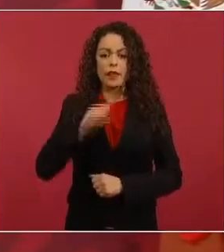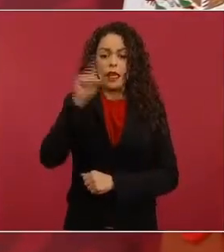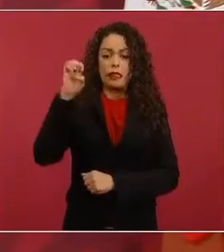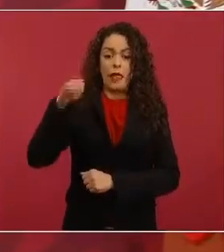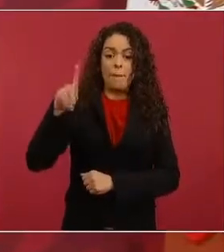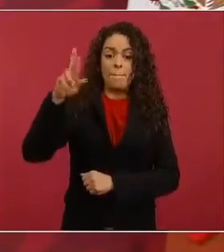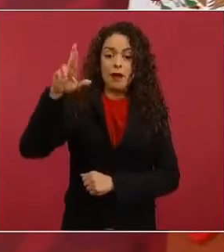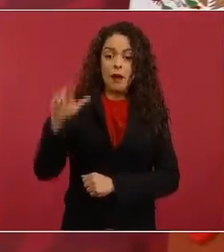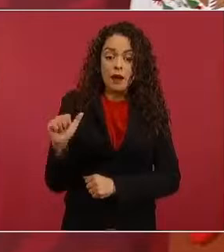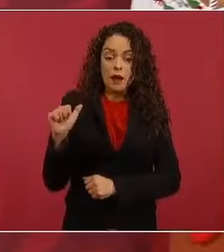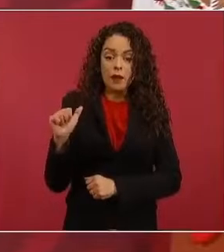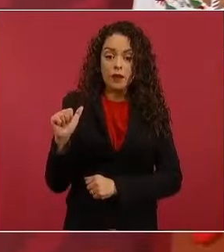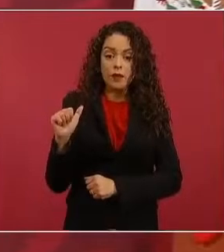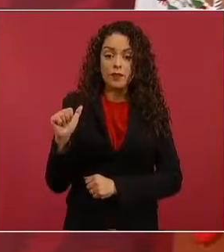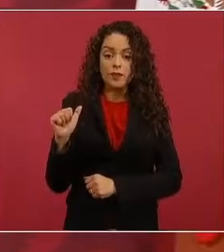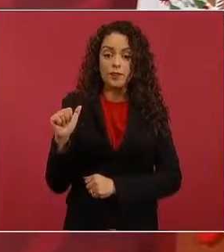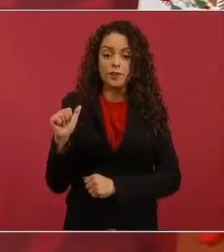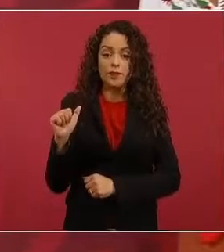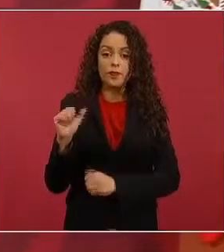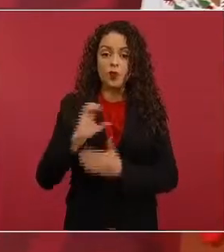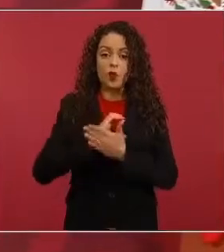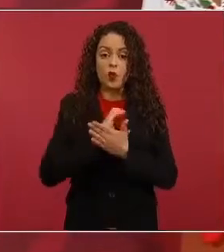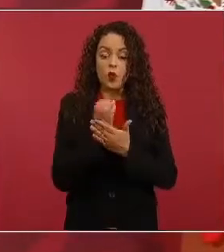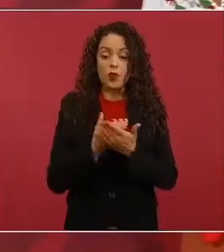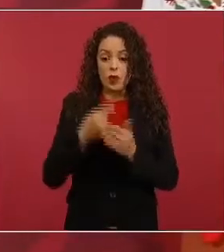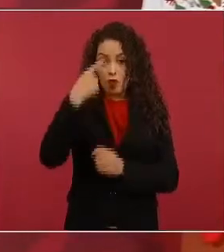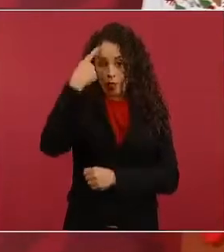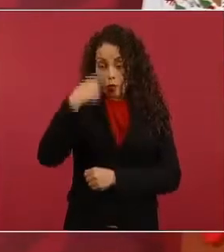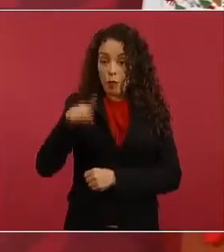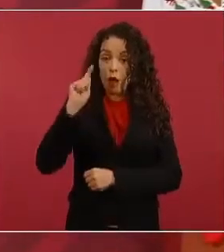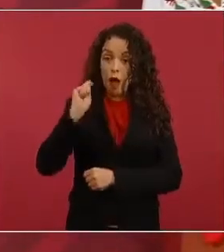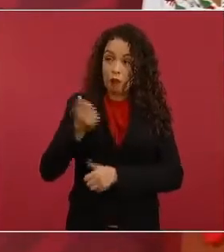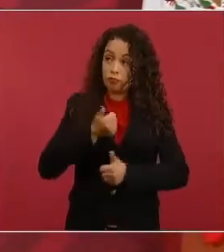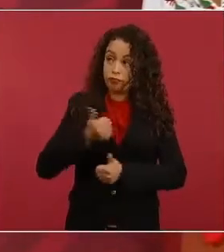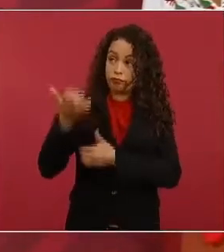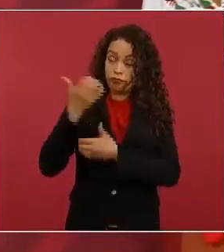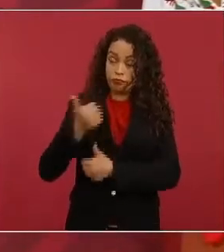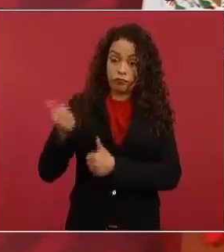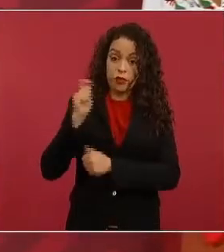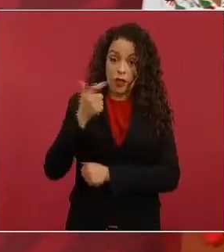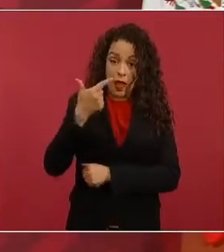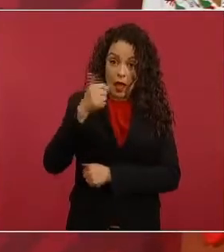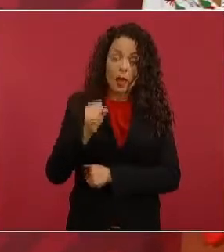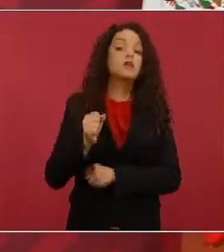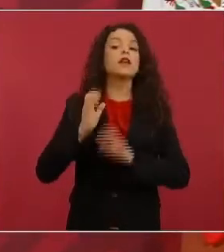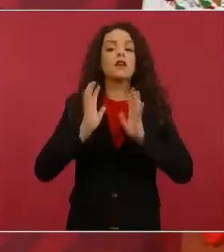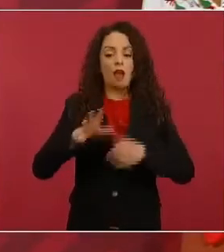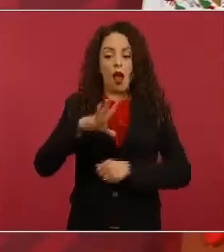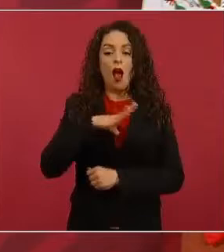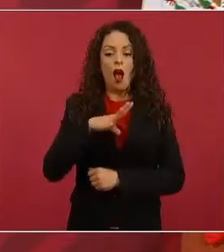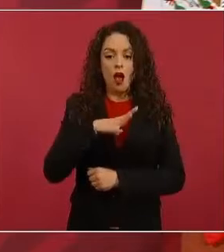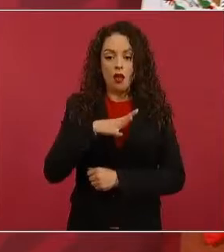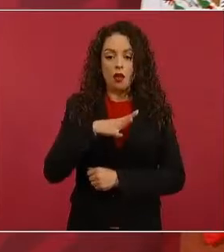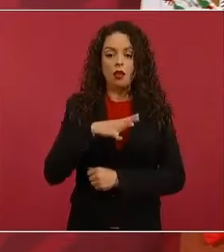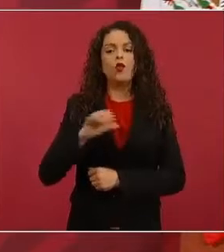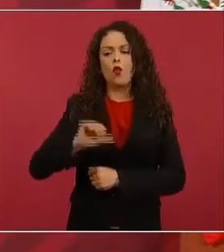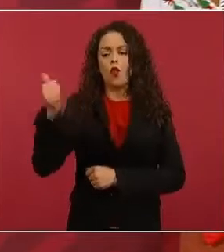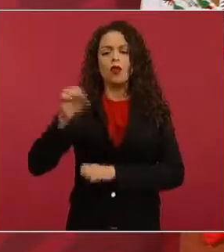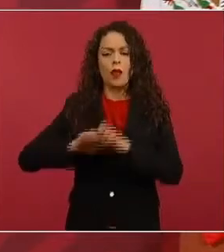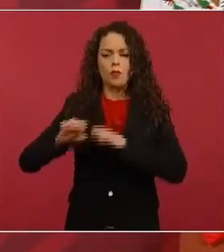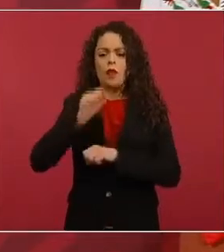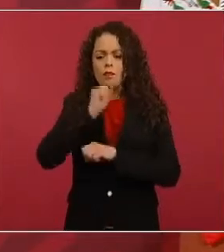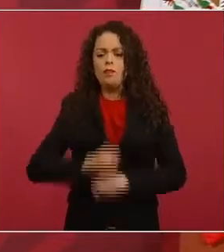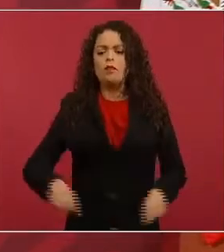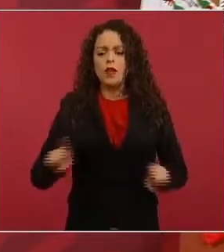ya tiene contrato de transporte de gas y otras empresas. Entonces,